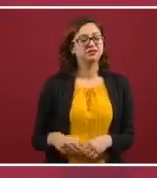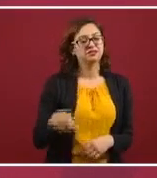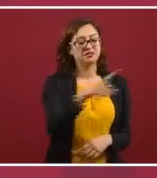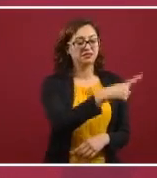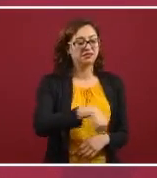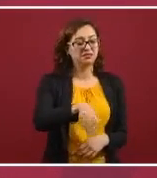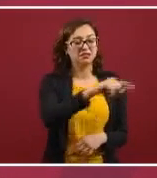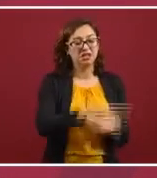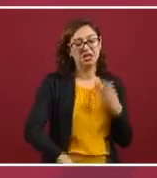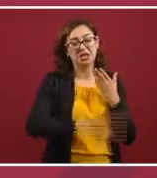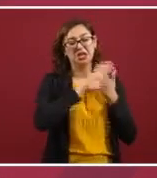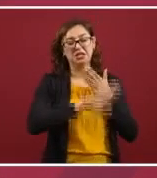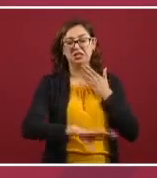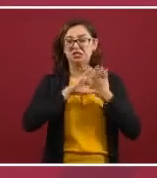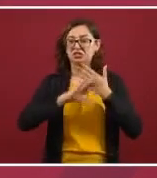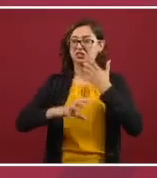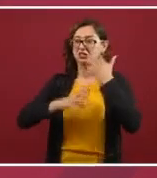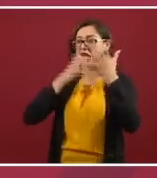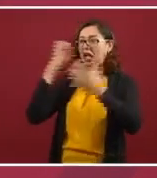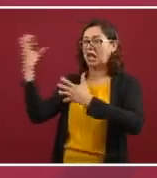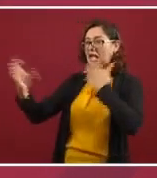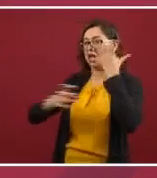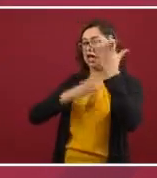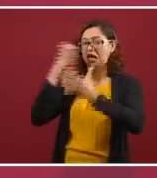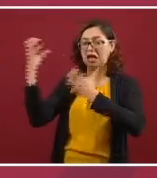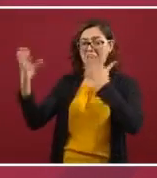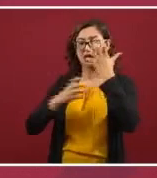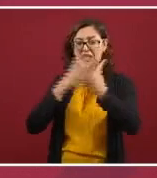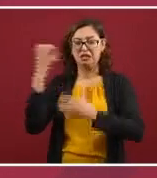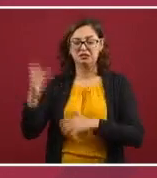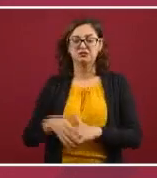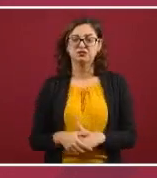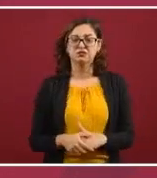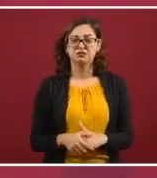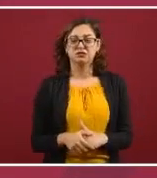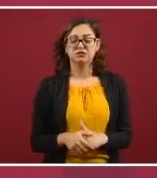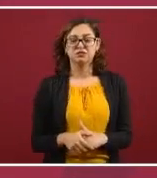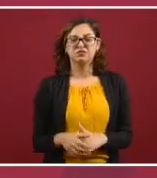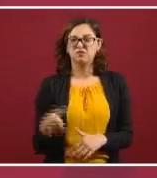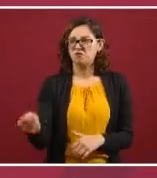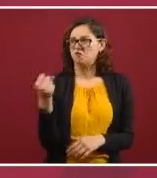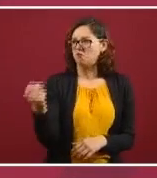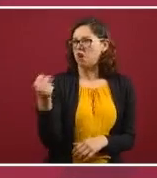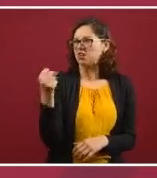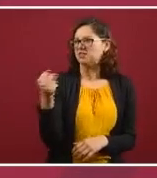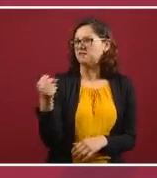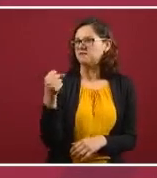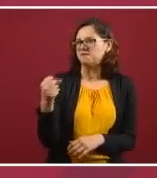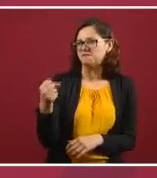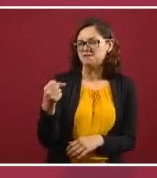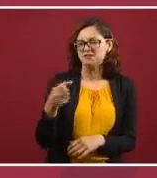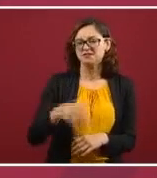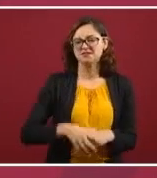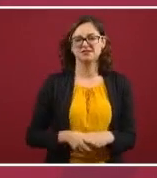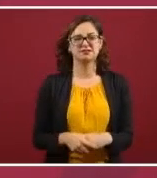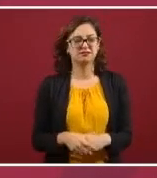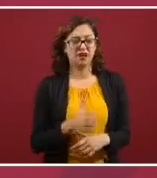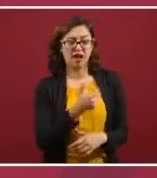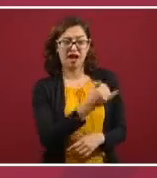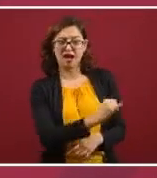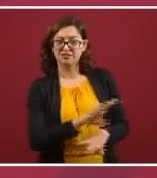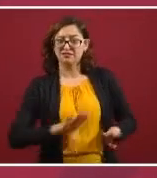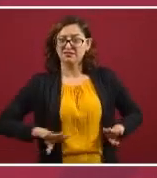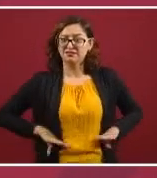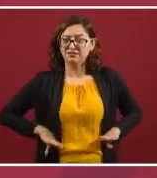gritaban como pregoneros que había que usar la fuerza y que